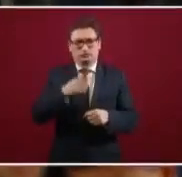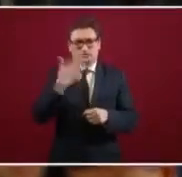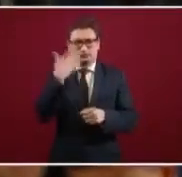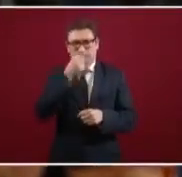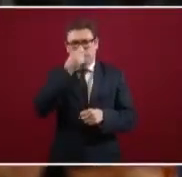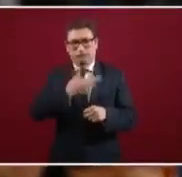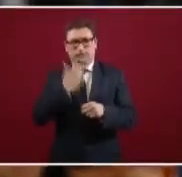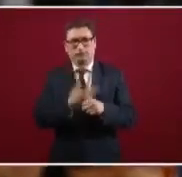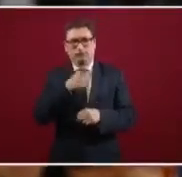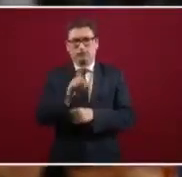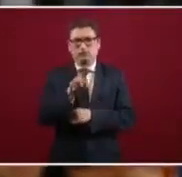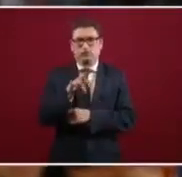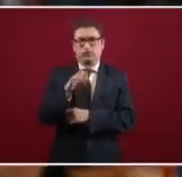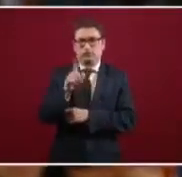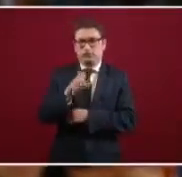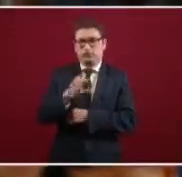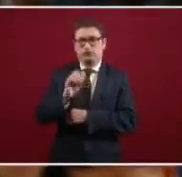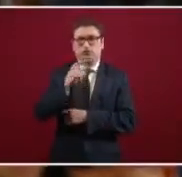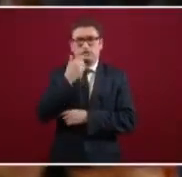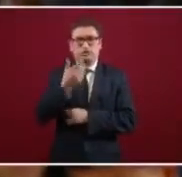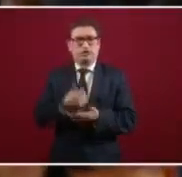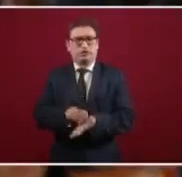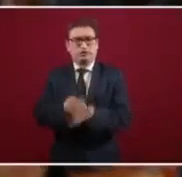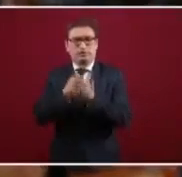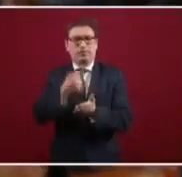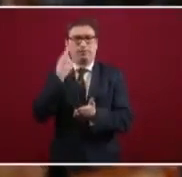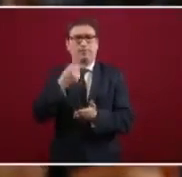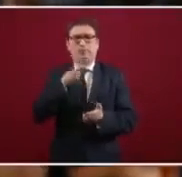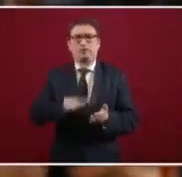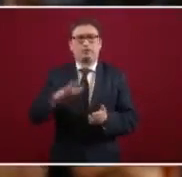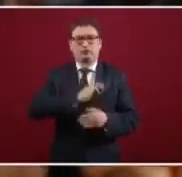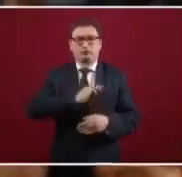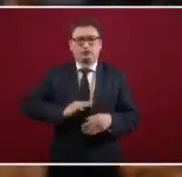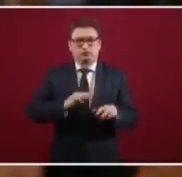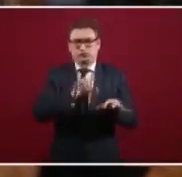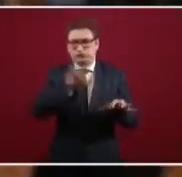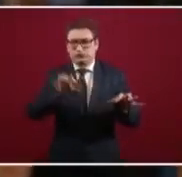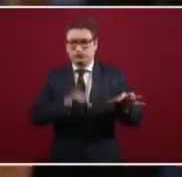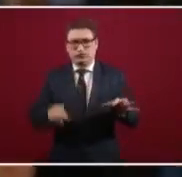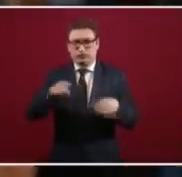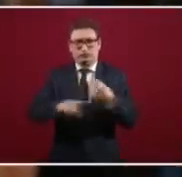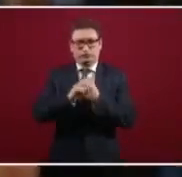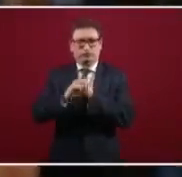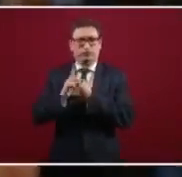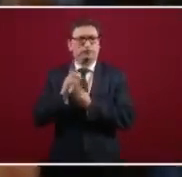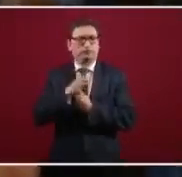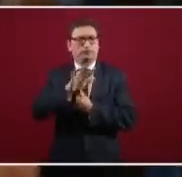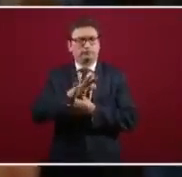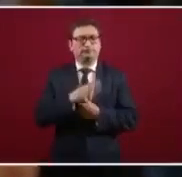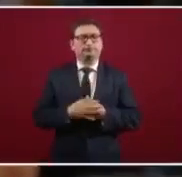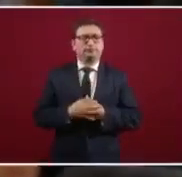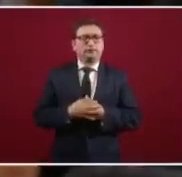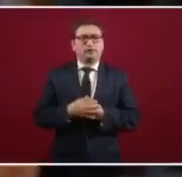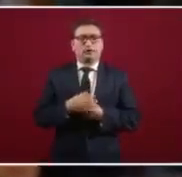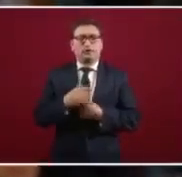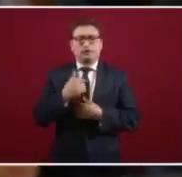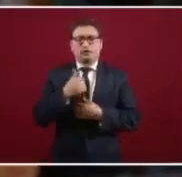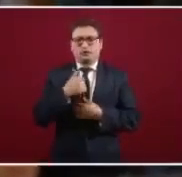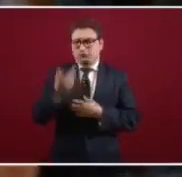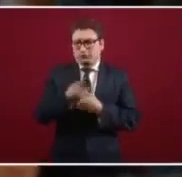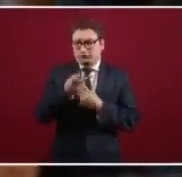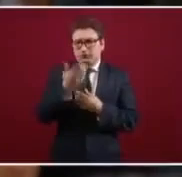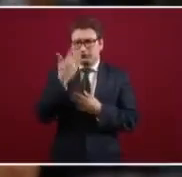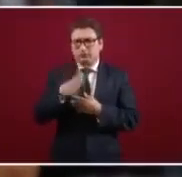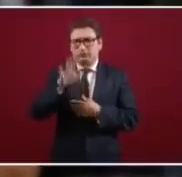secretario durazo pues va a servir de modelo precisamente para municipios donde haya conflictividad y hay una cuestión es de